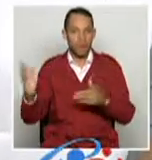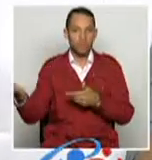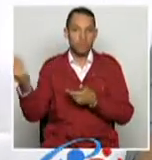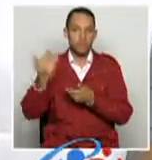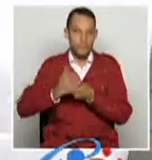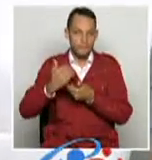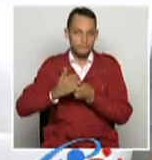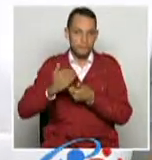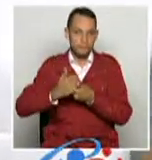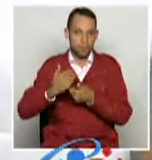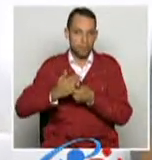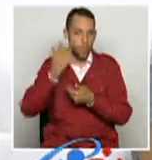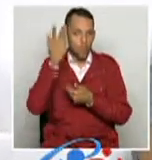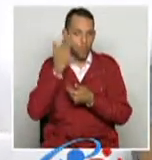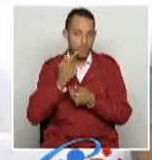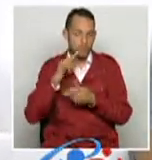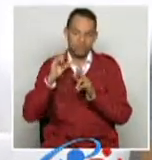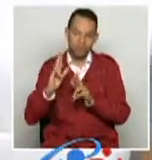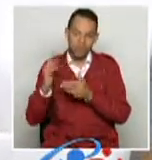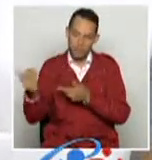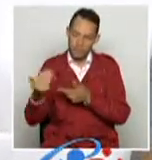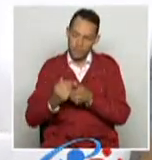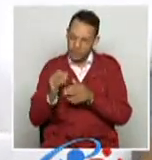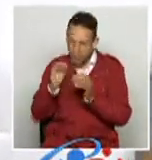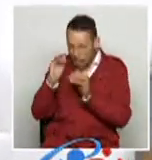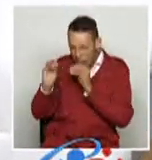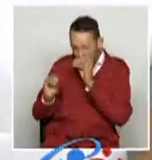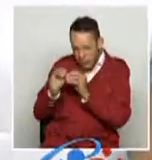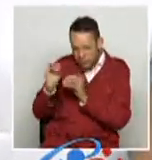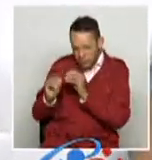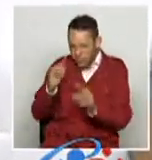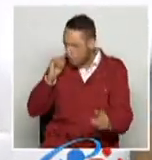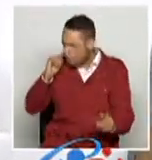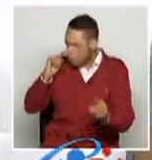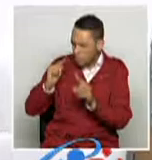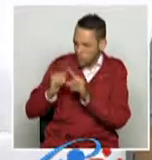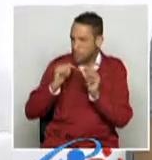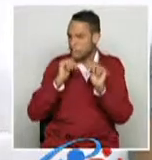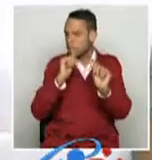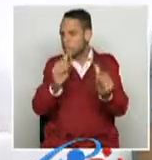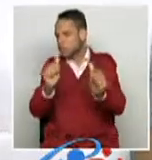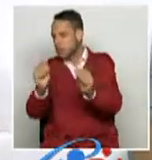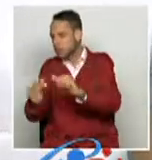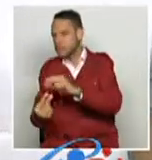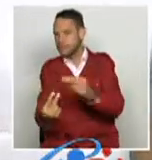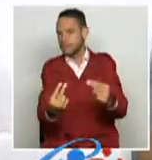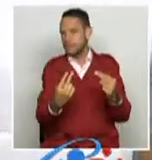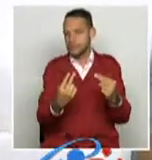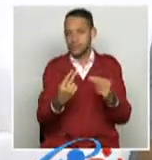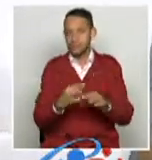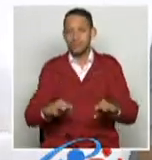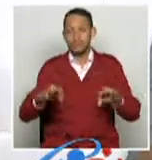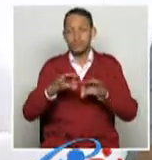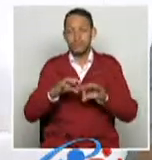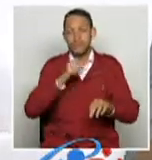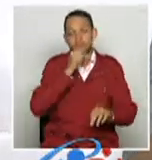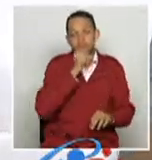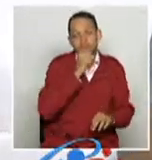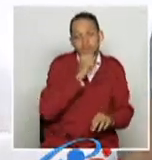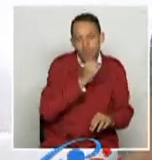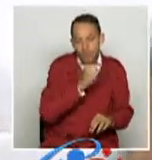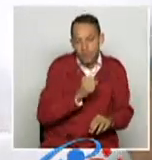porque creo que hay que hacerle énfasis. Los que nos preocupamos por las personas adultas